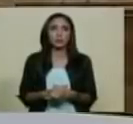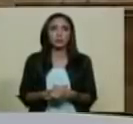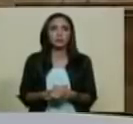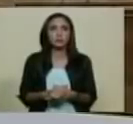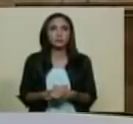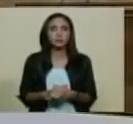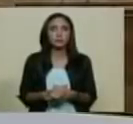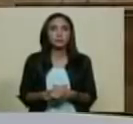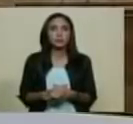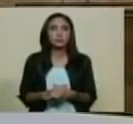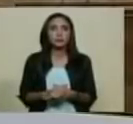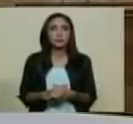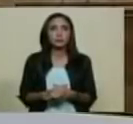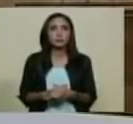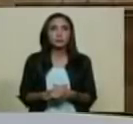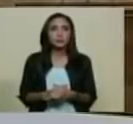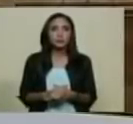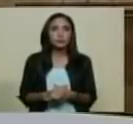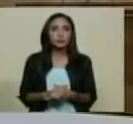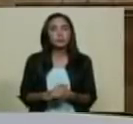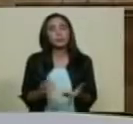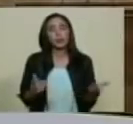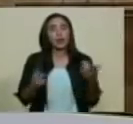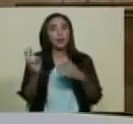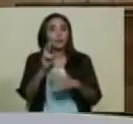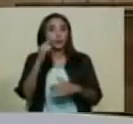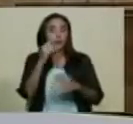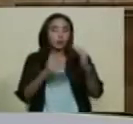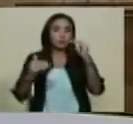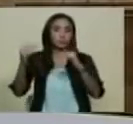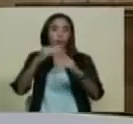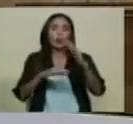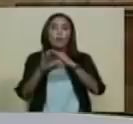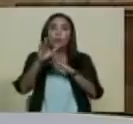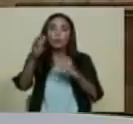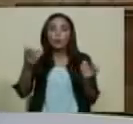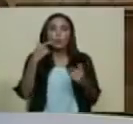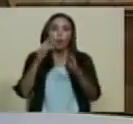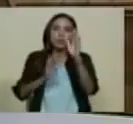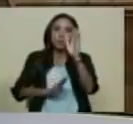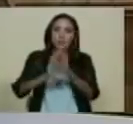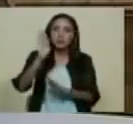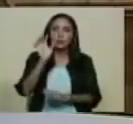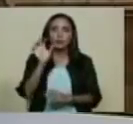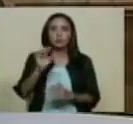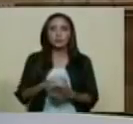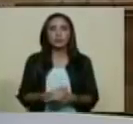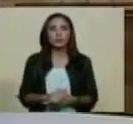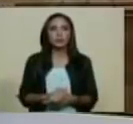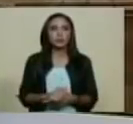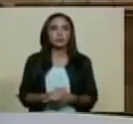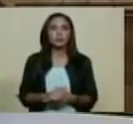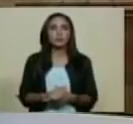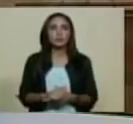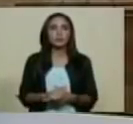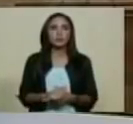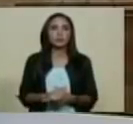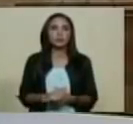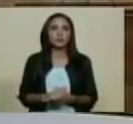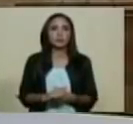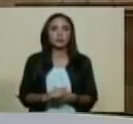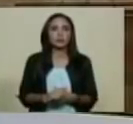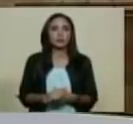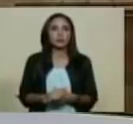Venezuela que tiene derecho al futuro, al desarrollo, que toda la capacidad de un país